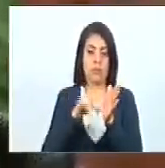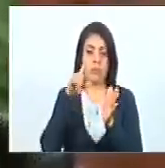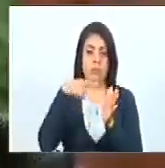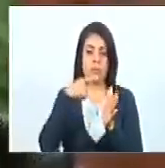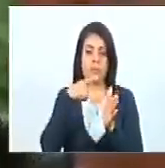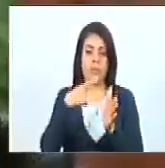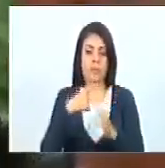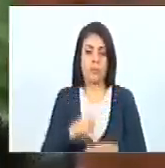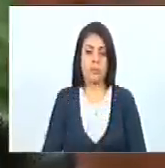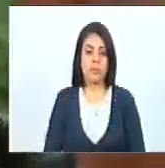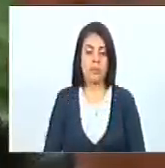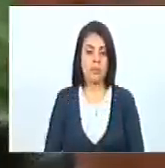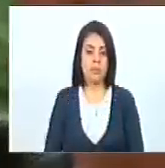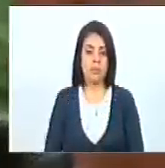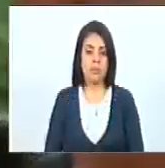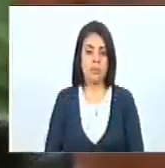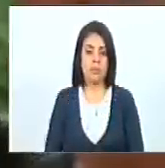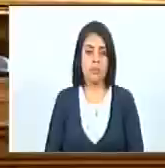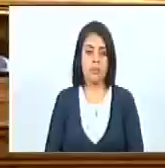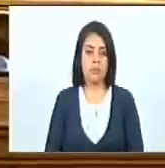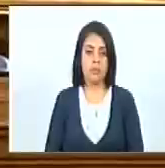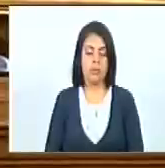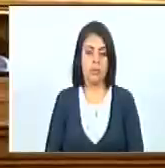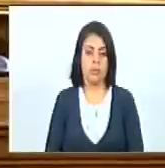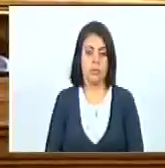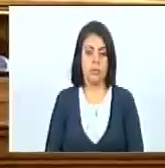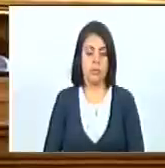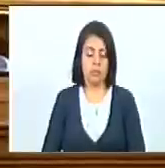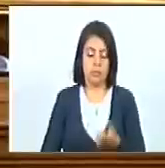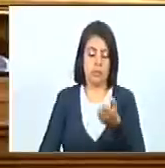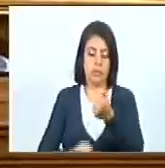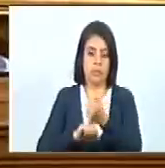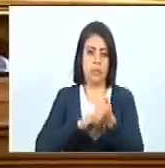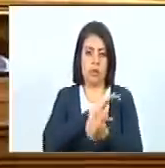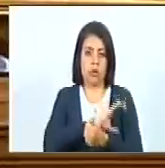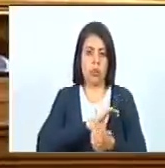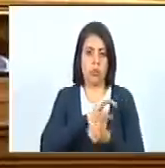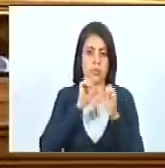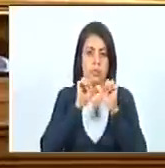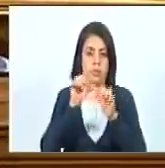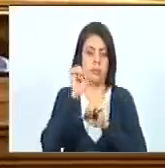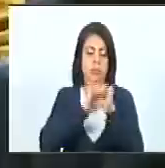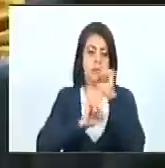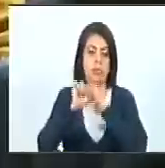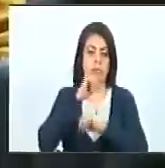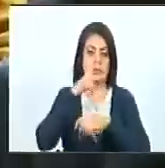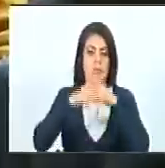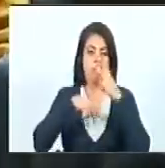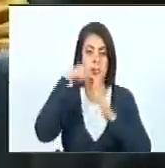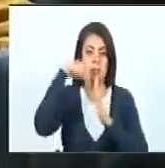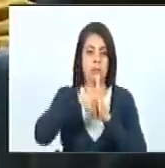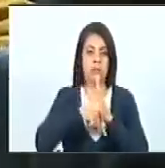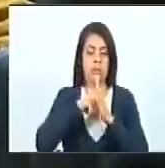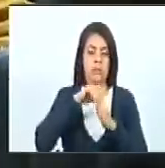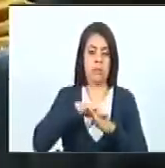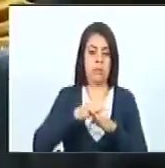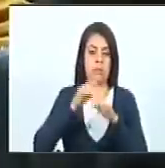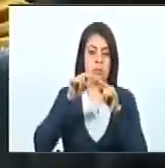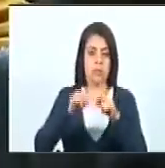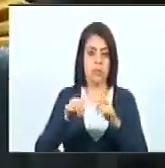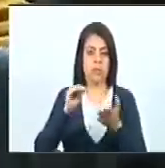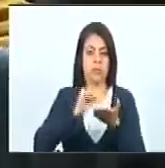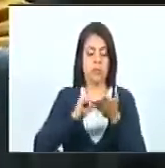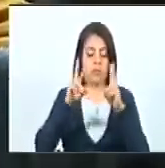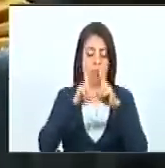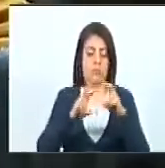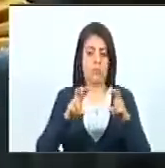también sirvase apoyarse en la Comisión Permanente de Defensa y de Política Interior a los efectos de la